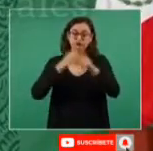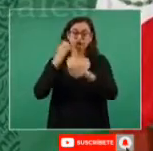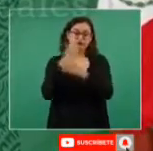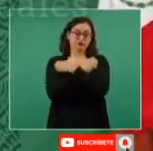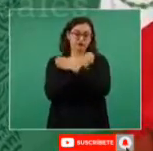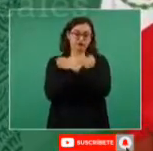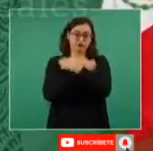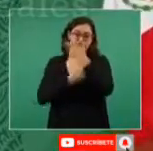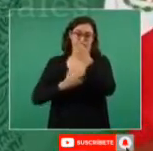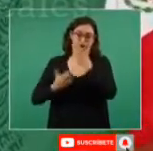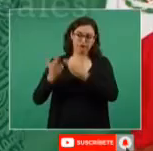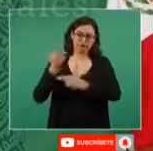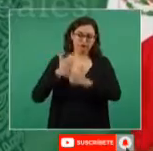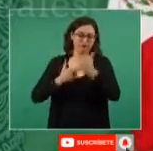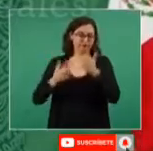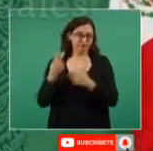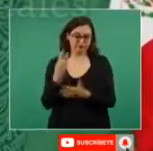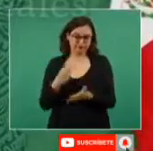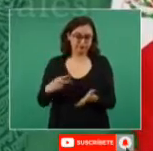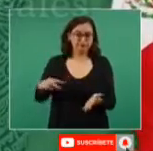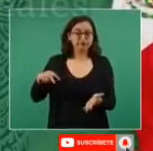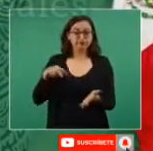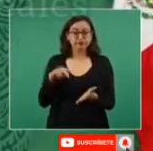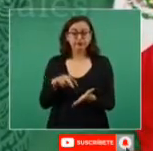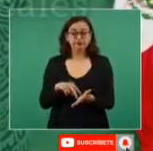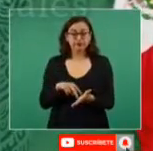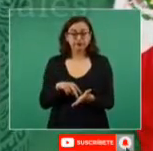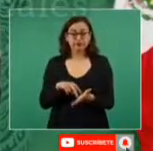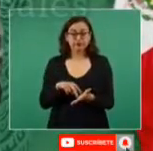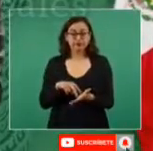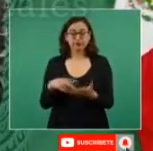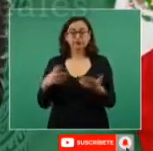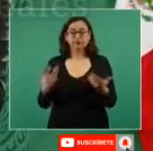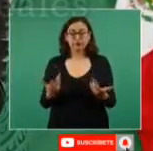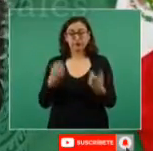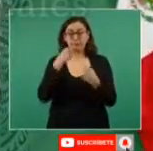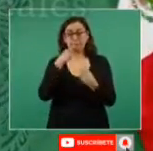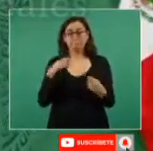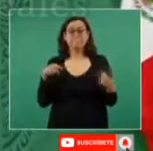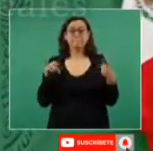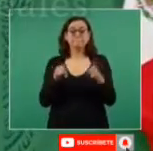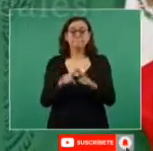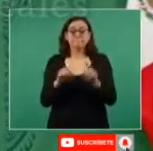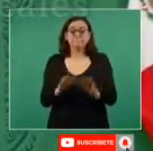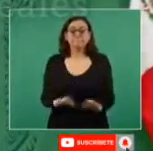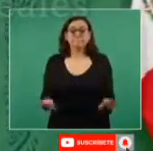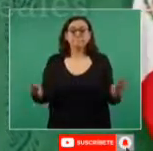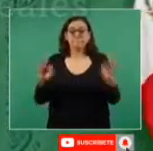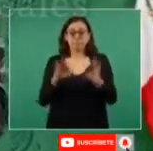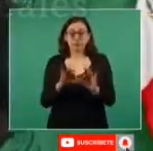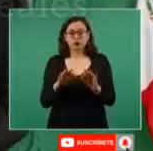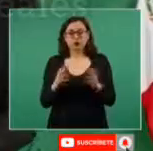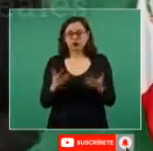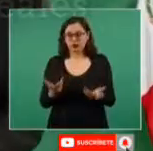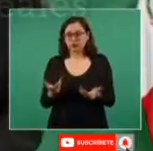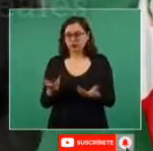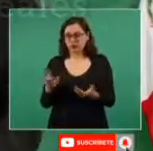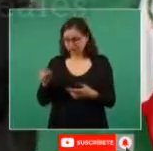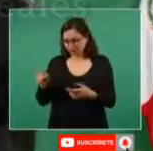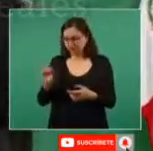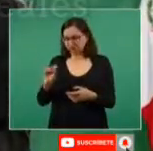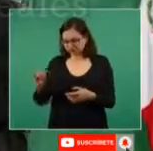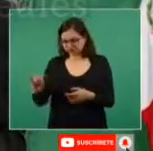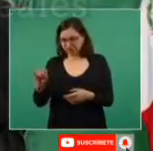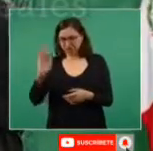educativo, para saber también quiénes no van a regresar,